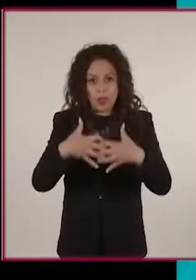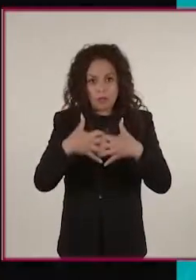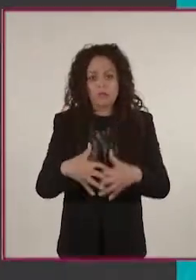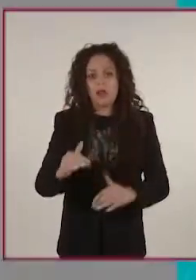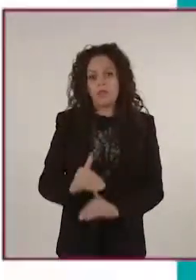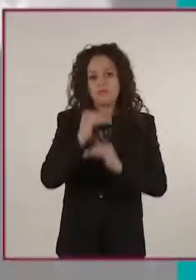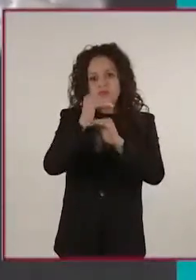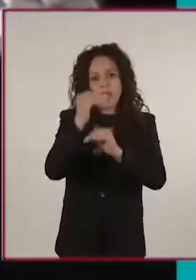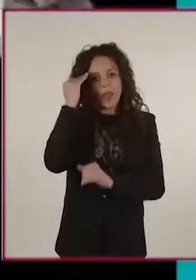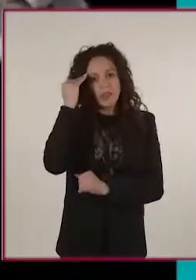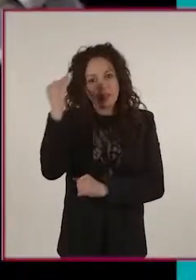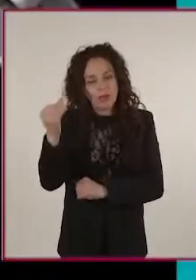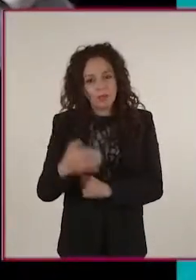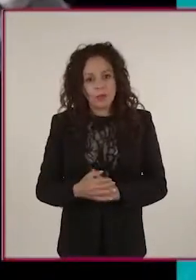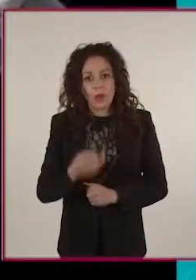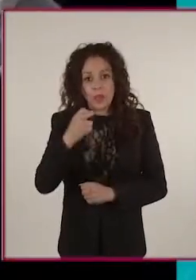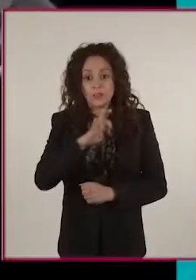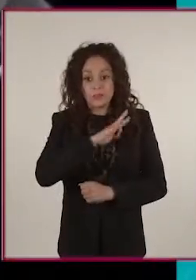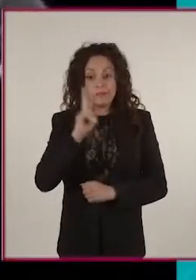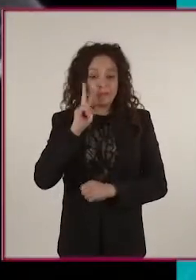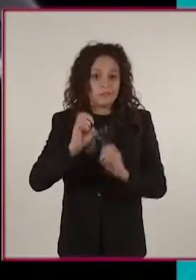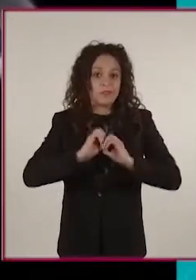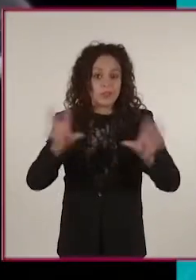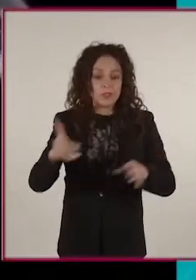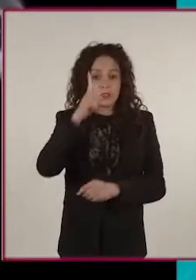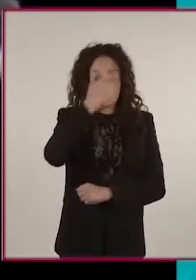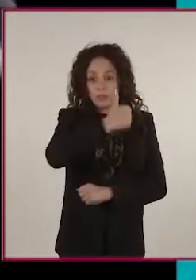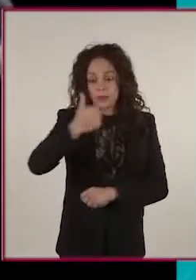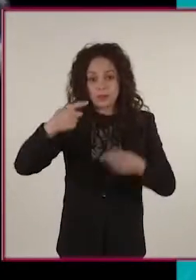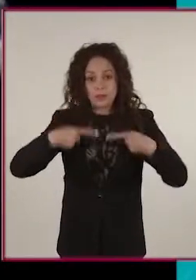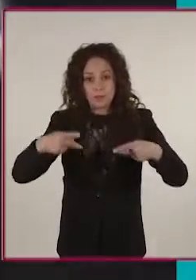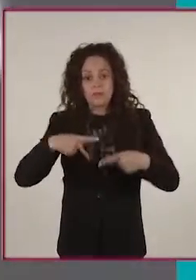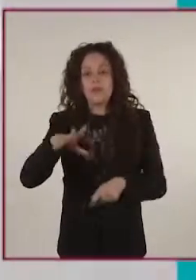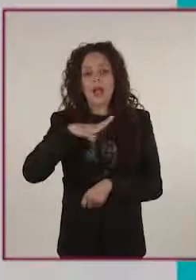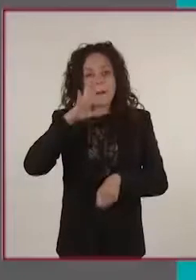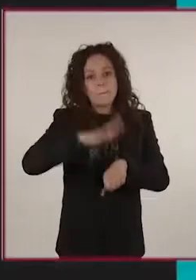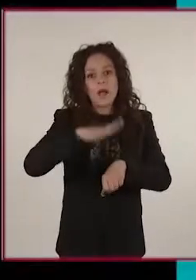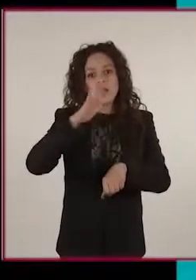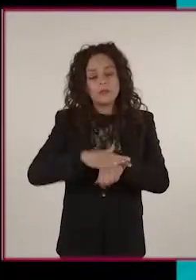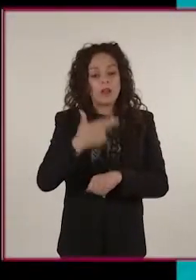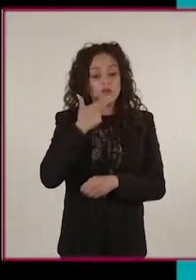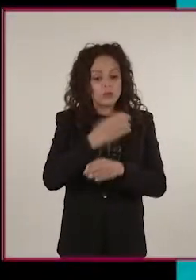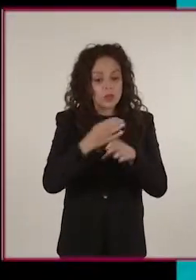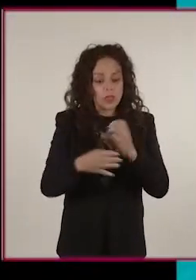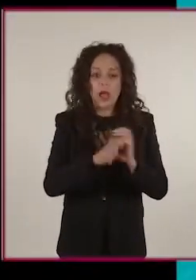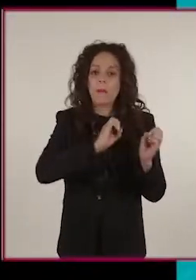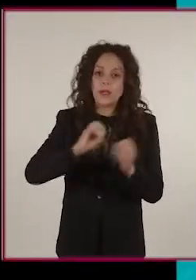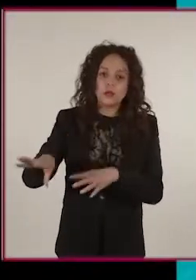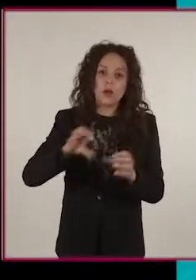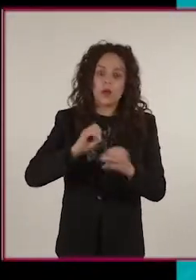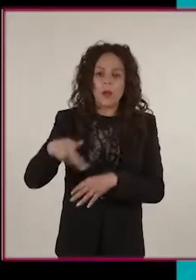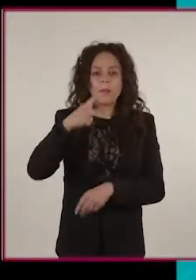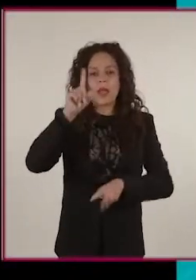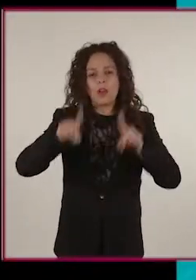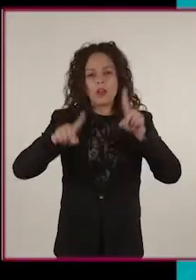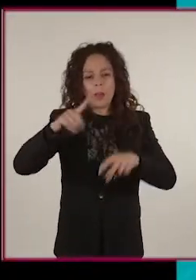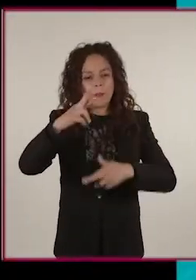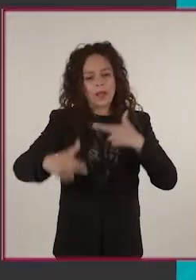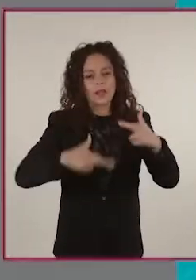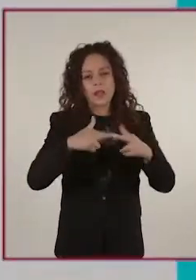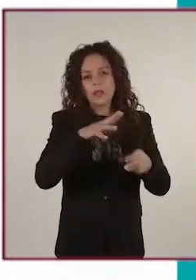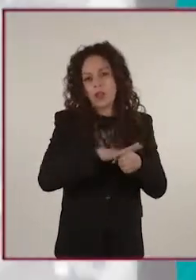tiempo. El resultado es notable, cada ser humano genera cada vez más basura. Las cantidades varían de acuerdo a la región, pero no dejan